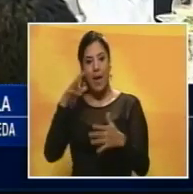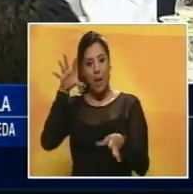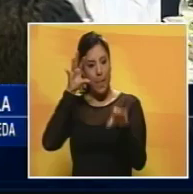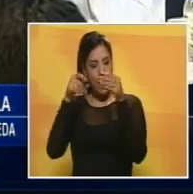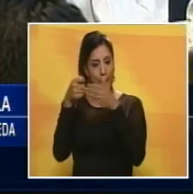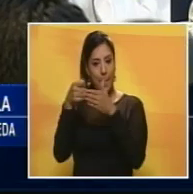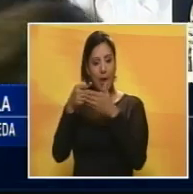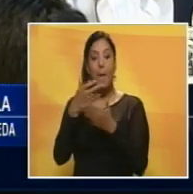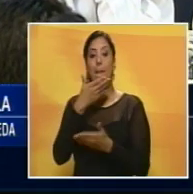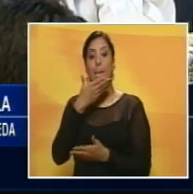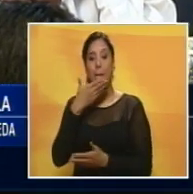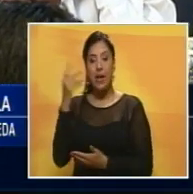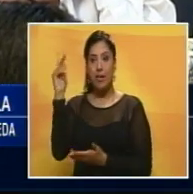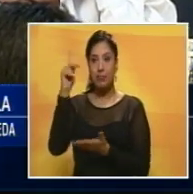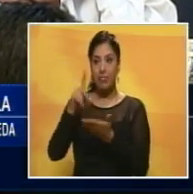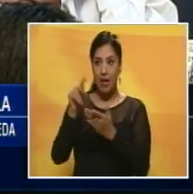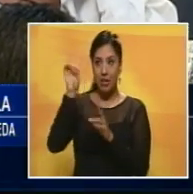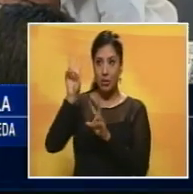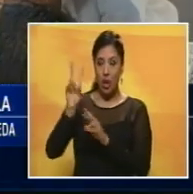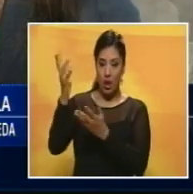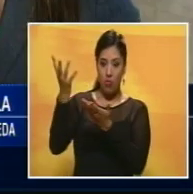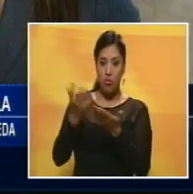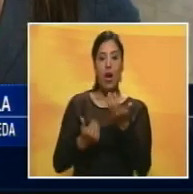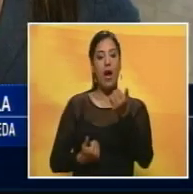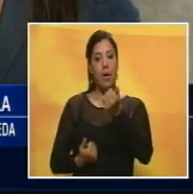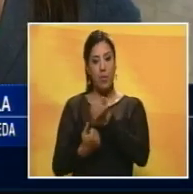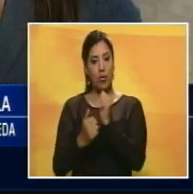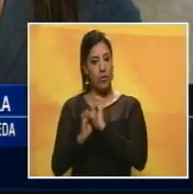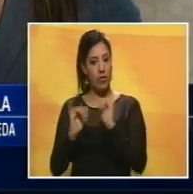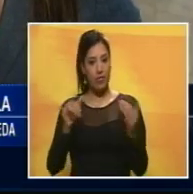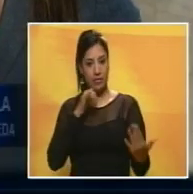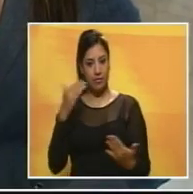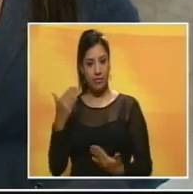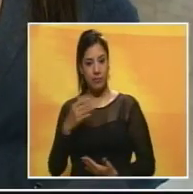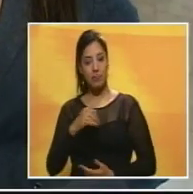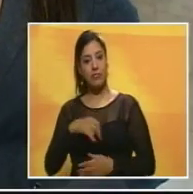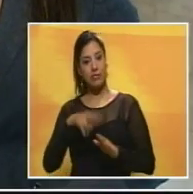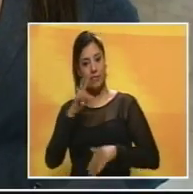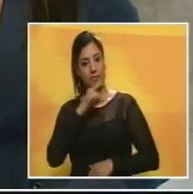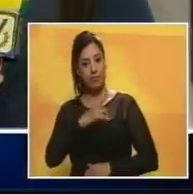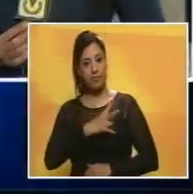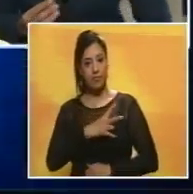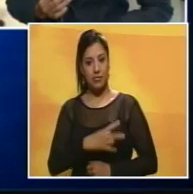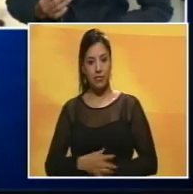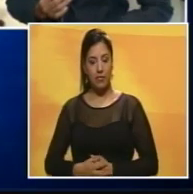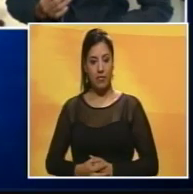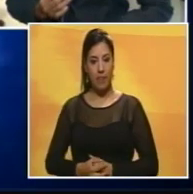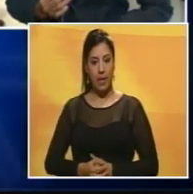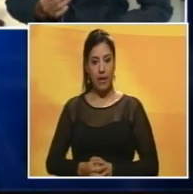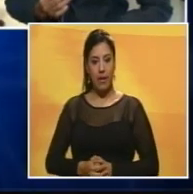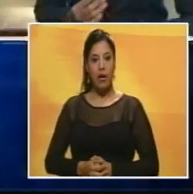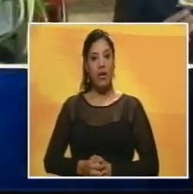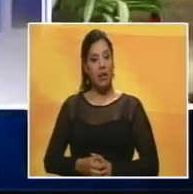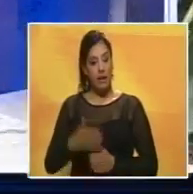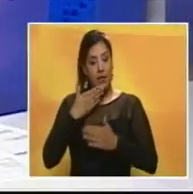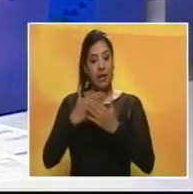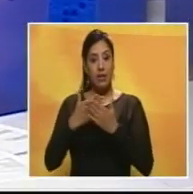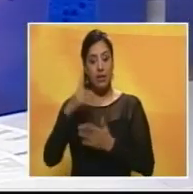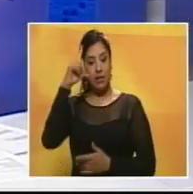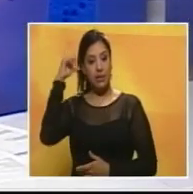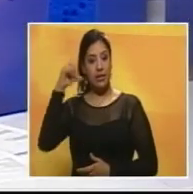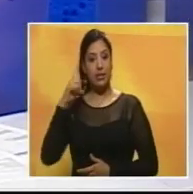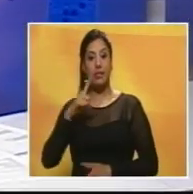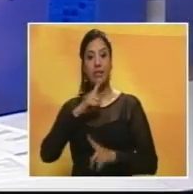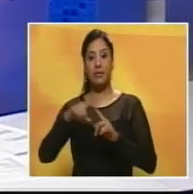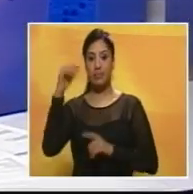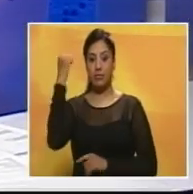captar inversiones que vengan a Venezuela. Este es nuestro aporte a la emisión meridiana. Continúen con más de Noticiero Venevisión. Gracias, Lirio. En